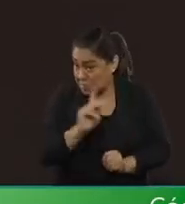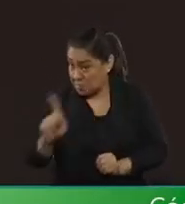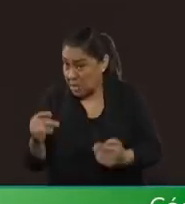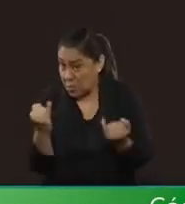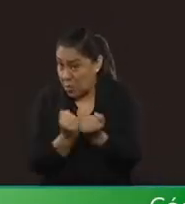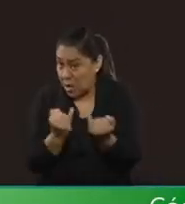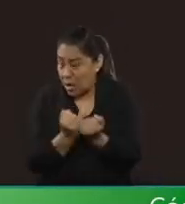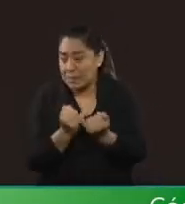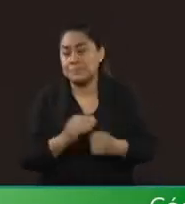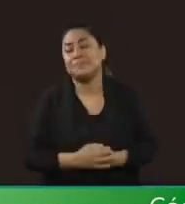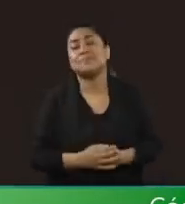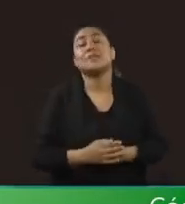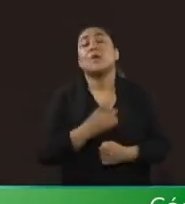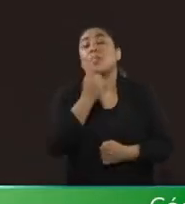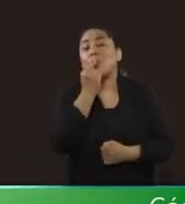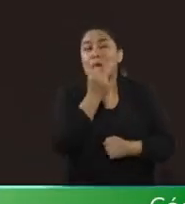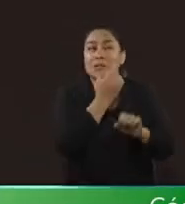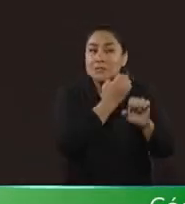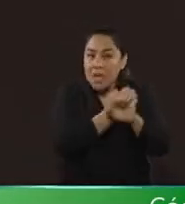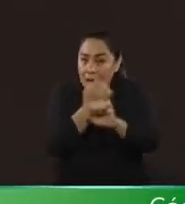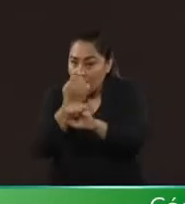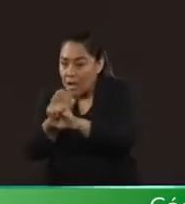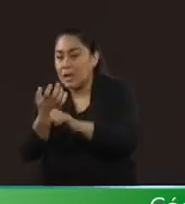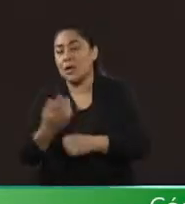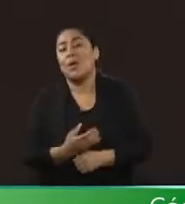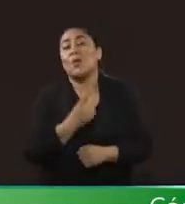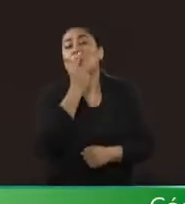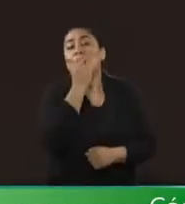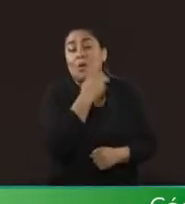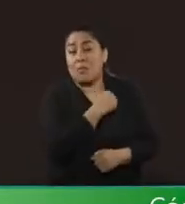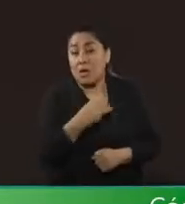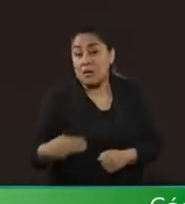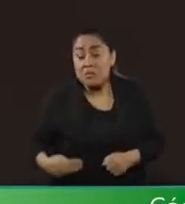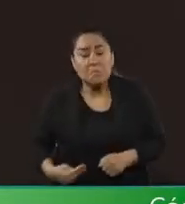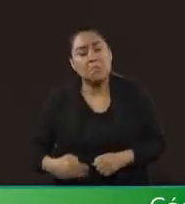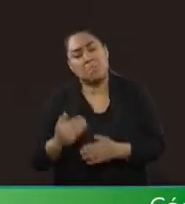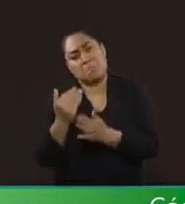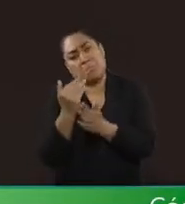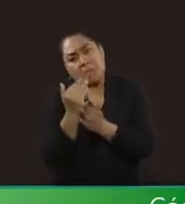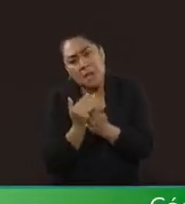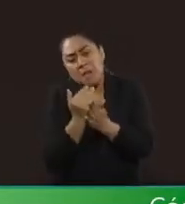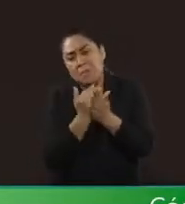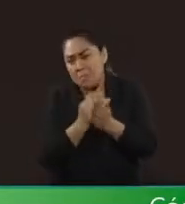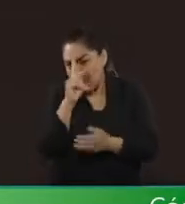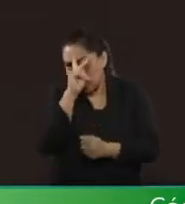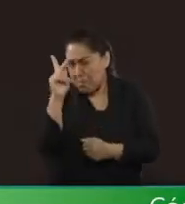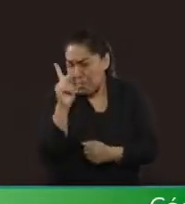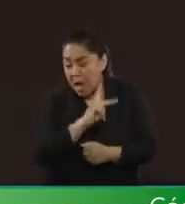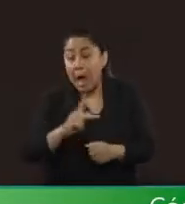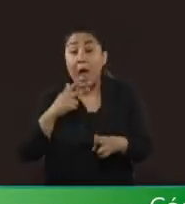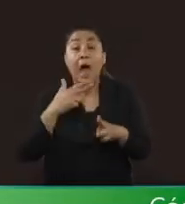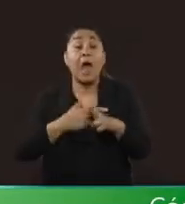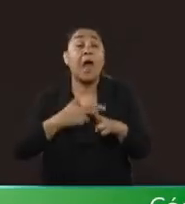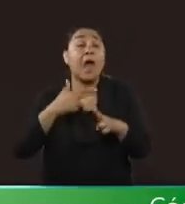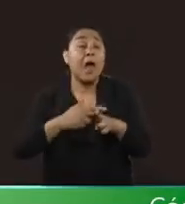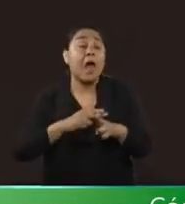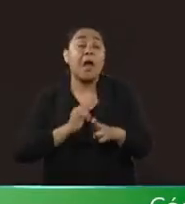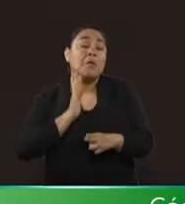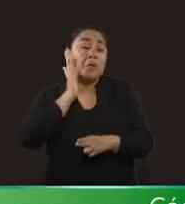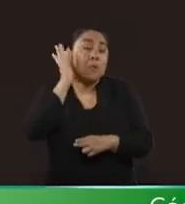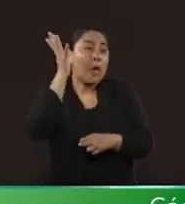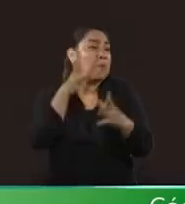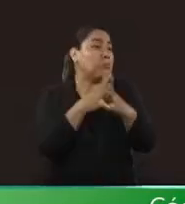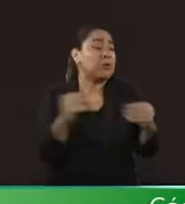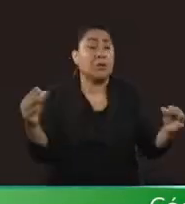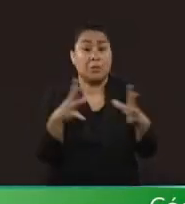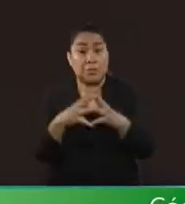los policías estatales y municipales aún más disminuidos y limitados hasta que finalmente los terminen